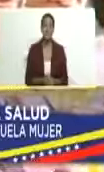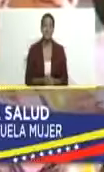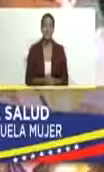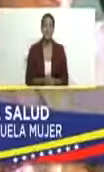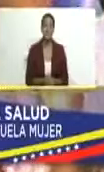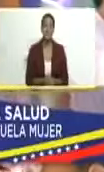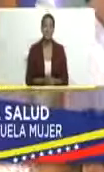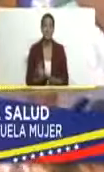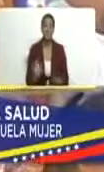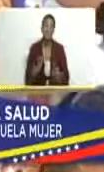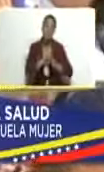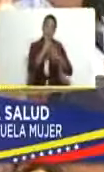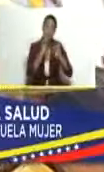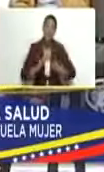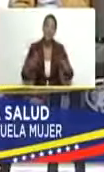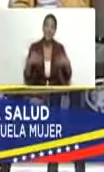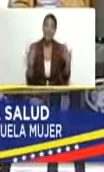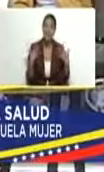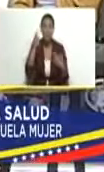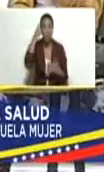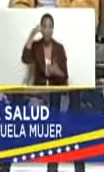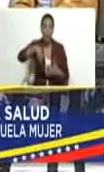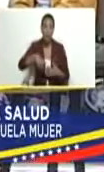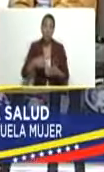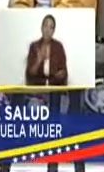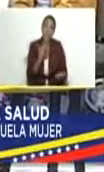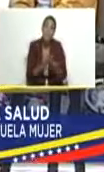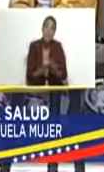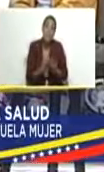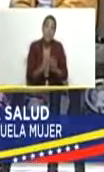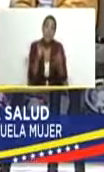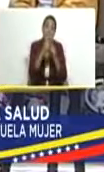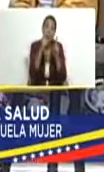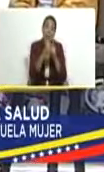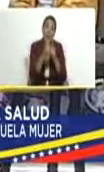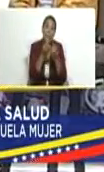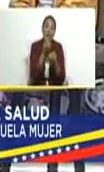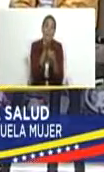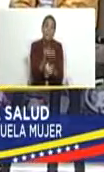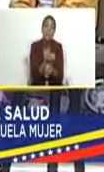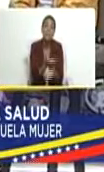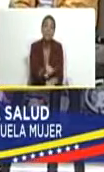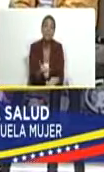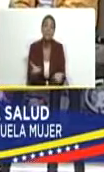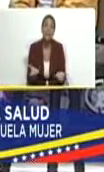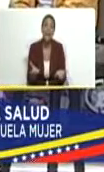Y además estoy feliz, tengo que decirles, si me lo permiten, muchachas,